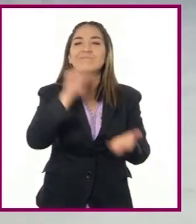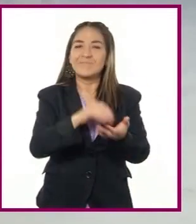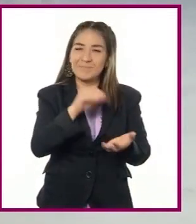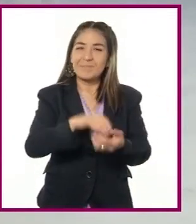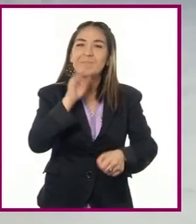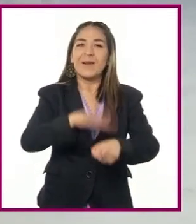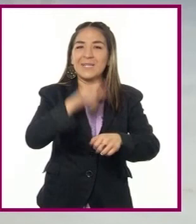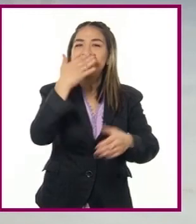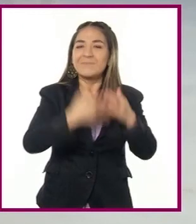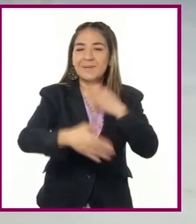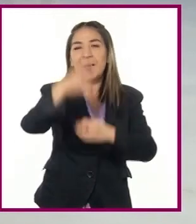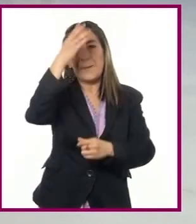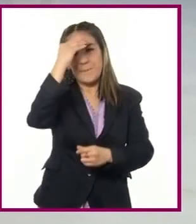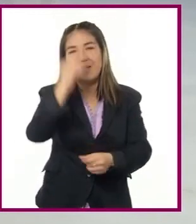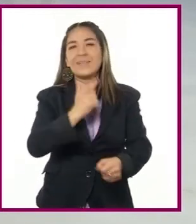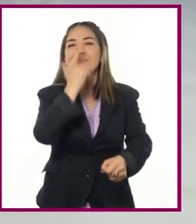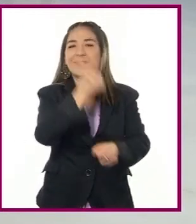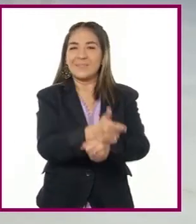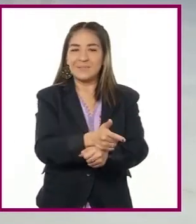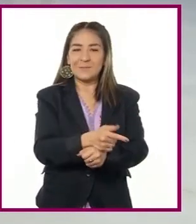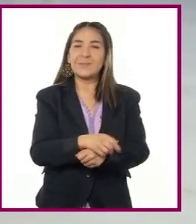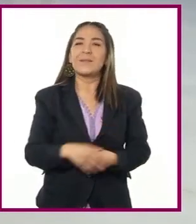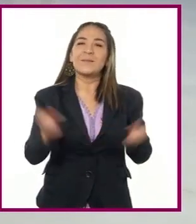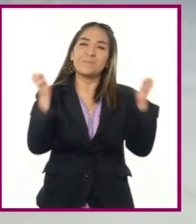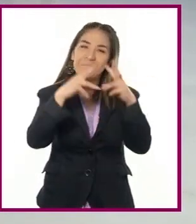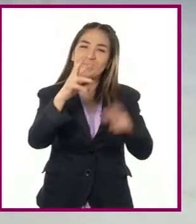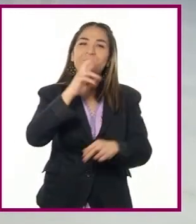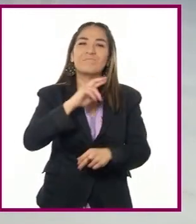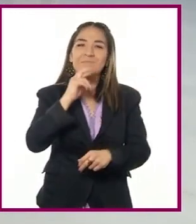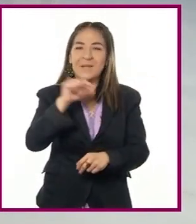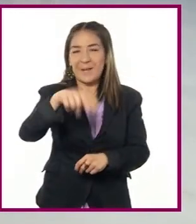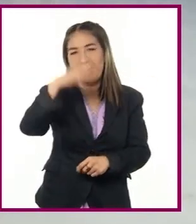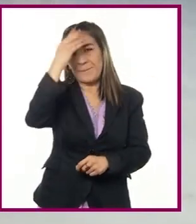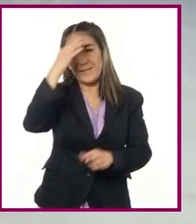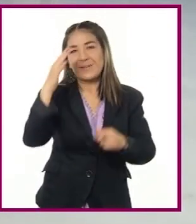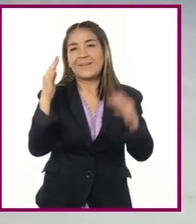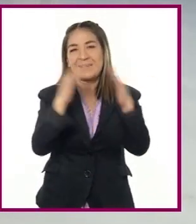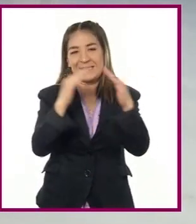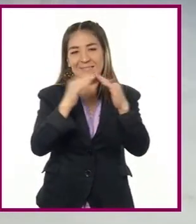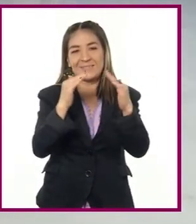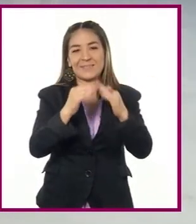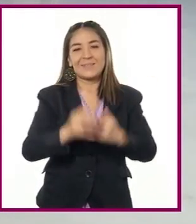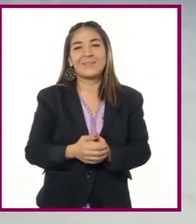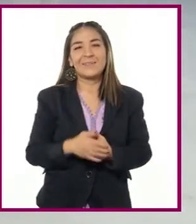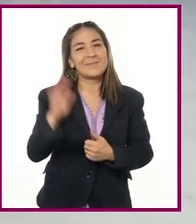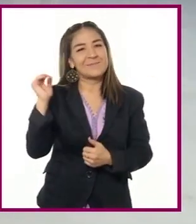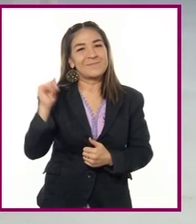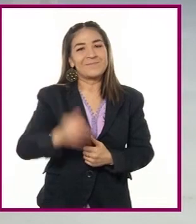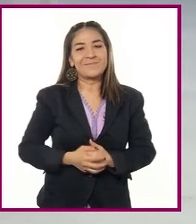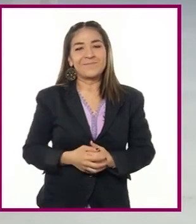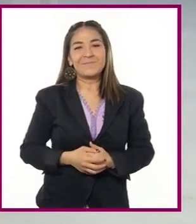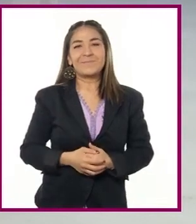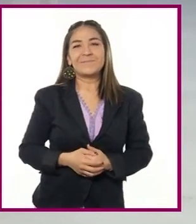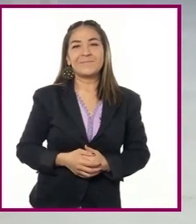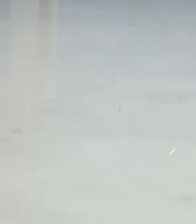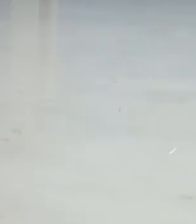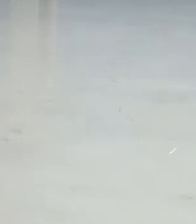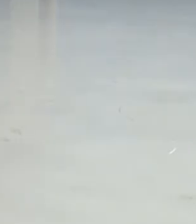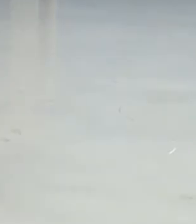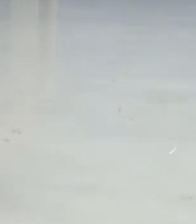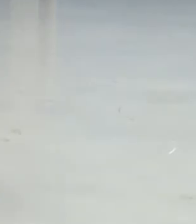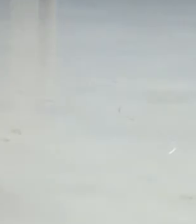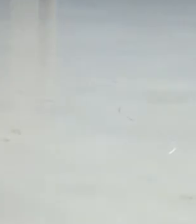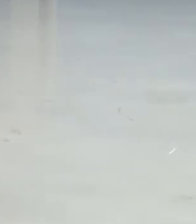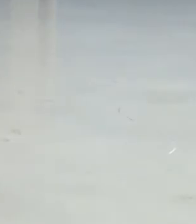queda mucho por explorar y descubrir. Así que nos vemos pronto aquí en Aprende en Casa. ¡Hasta la próxima!